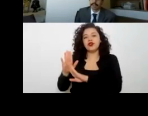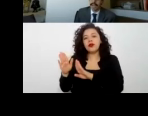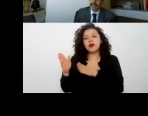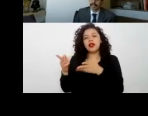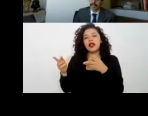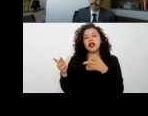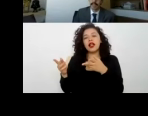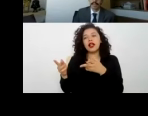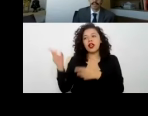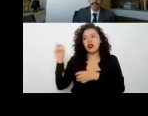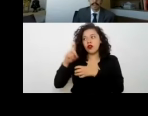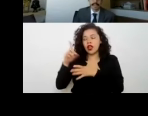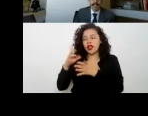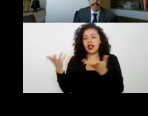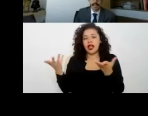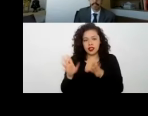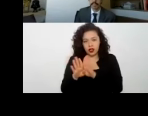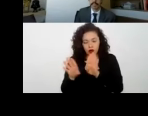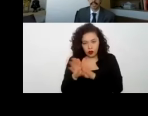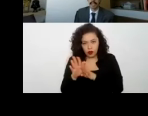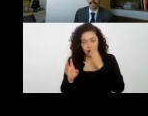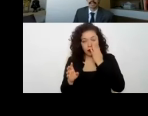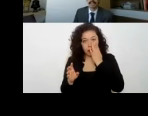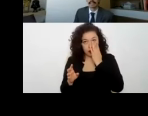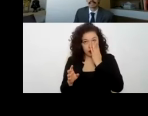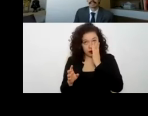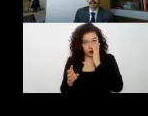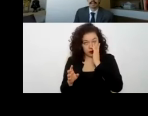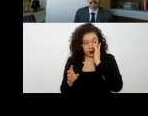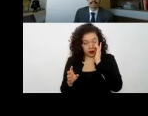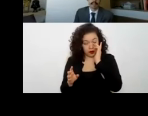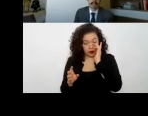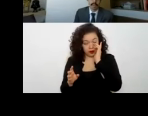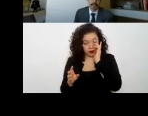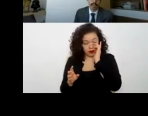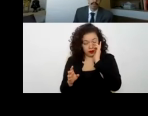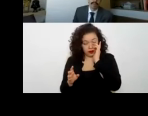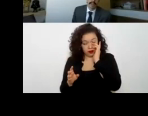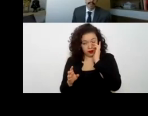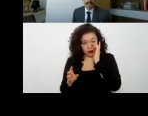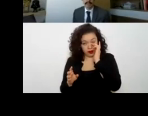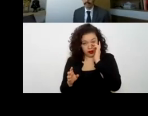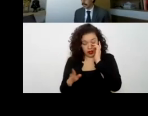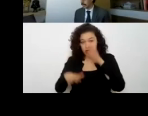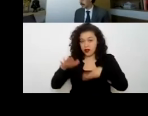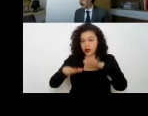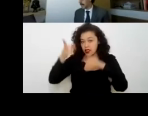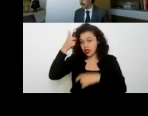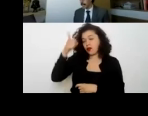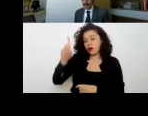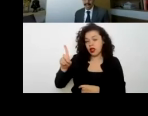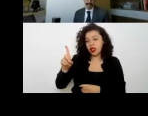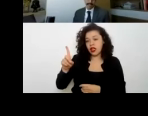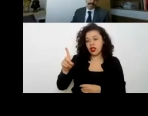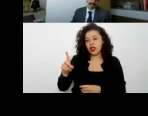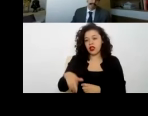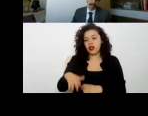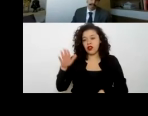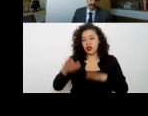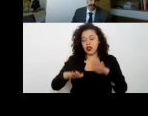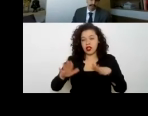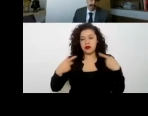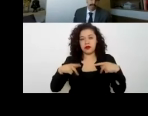ese donante, es quien a veces es el dueño, es quien a veces está detrás de quien